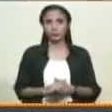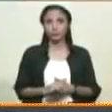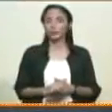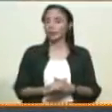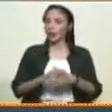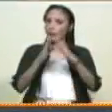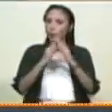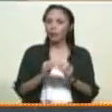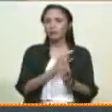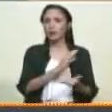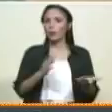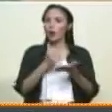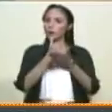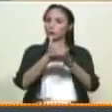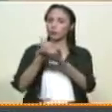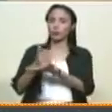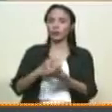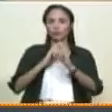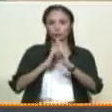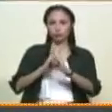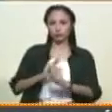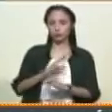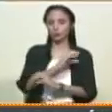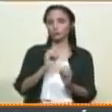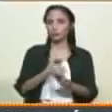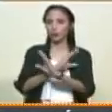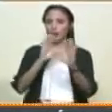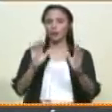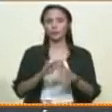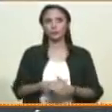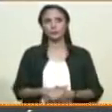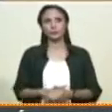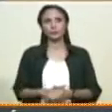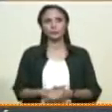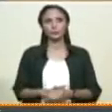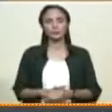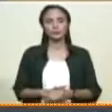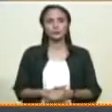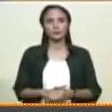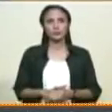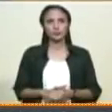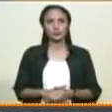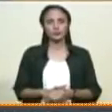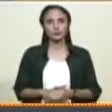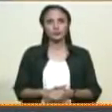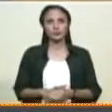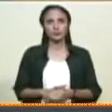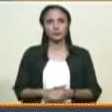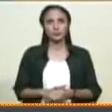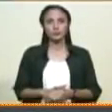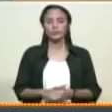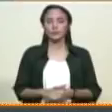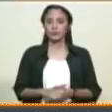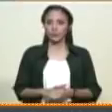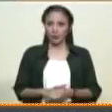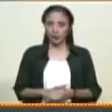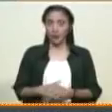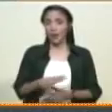altura de esas expectativas de nuestro pueblo. Nuestro hermano presidente de aquí